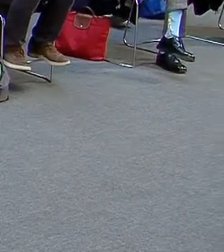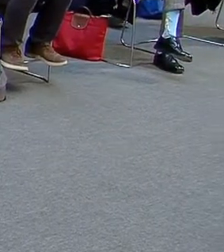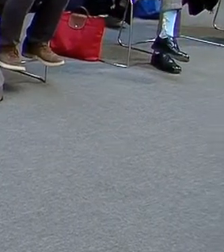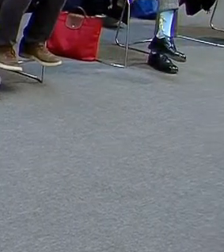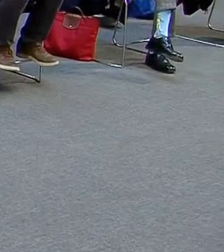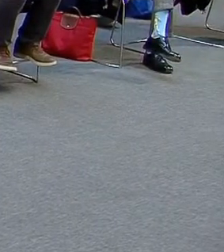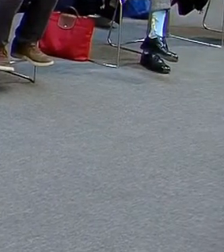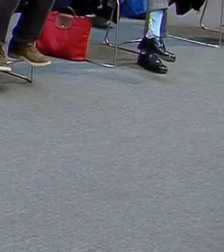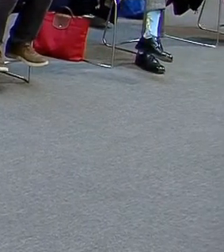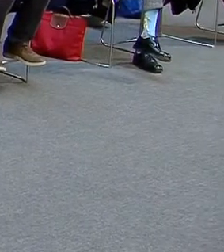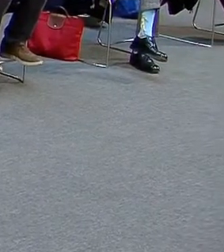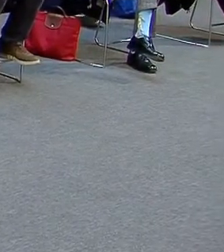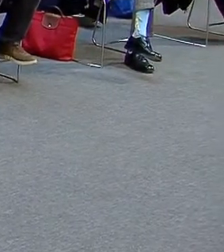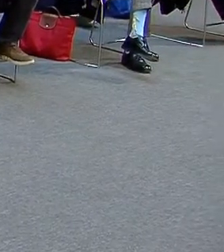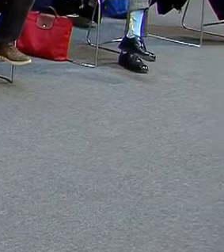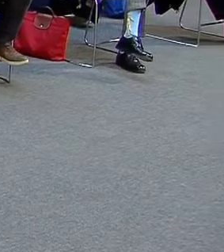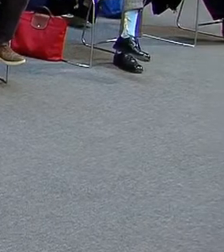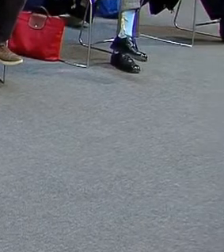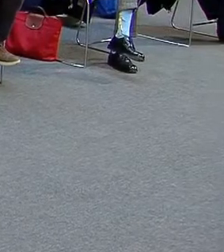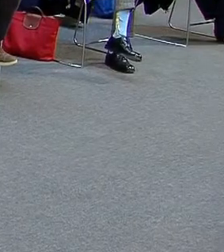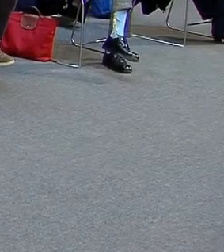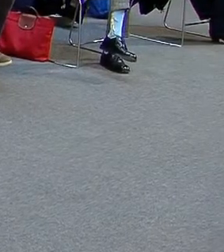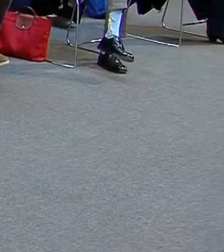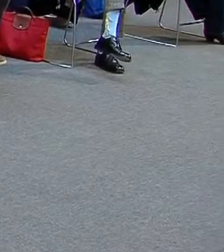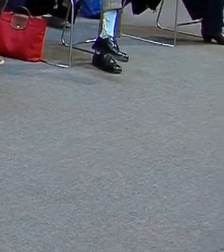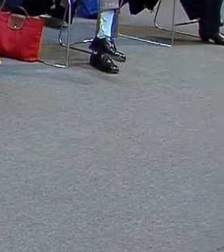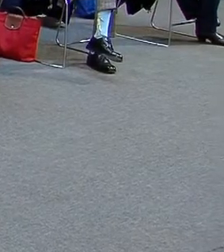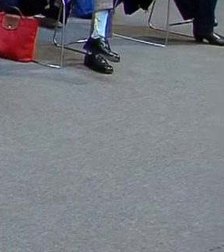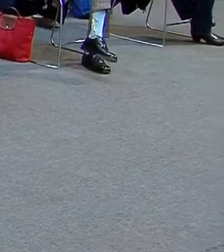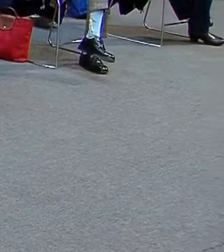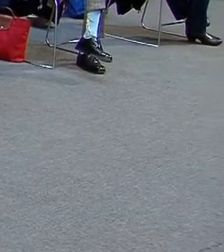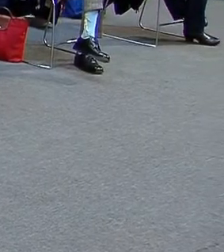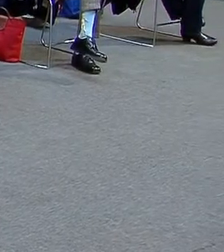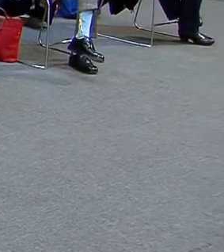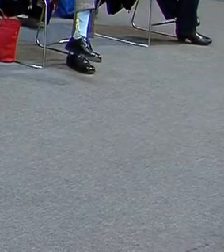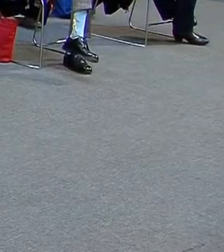y a ver de todas las líneas ágatas,